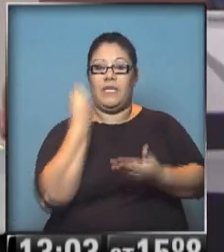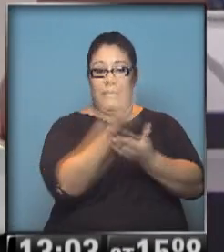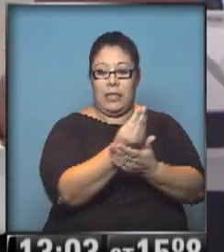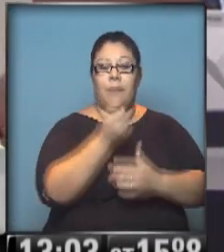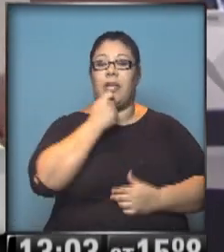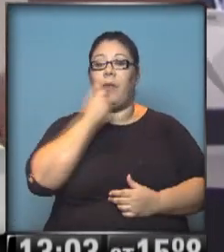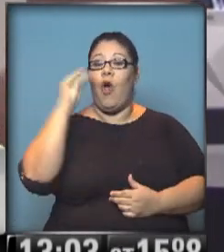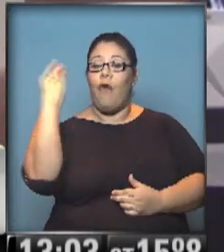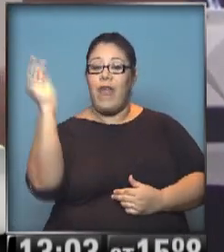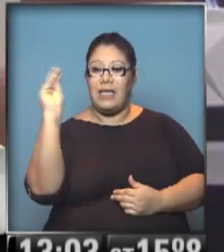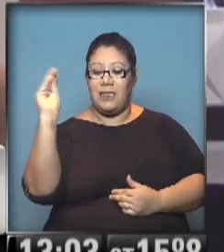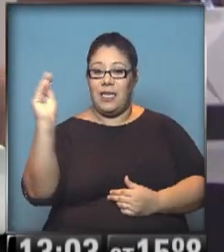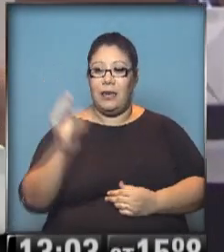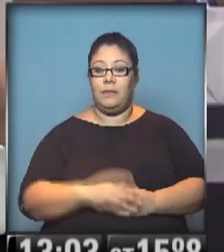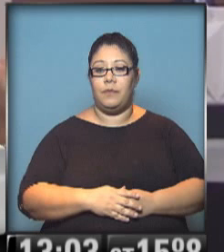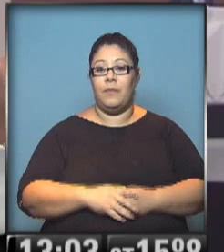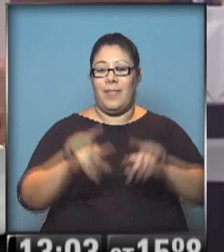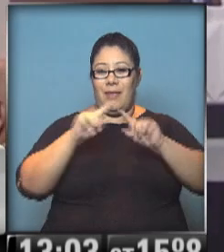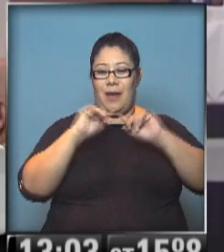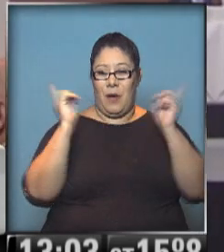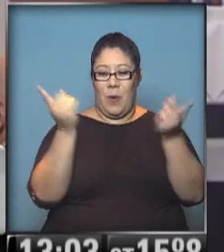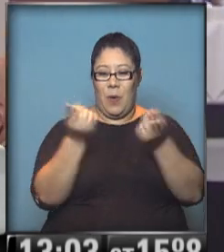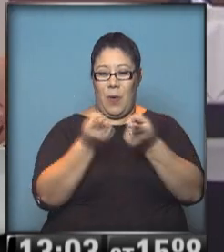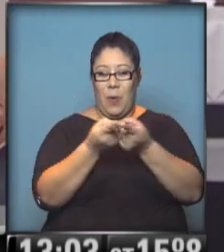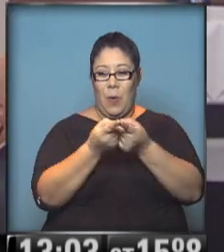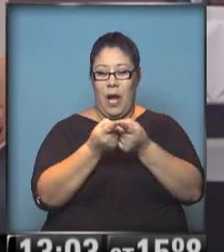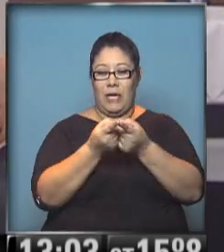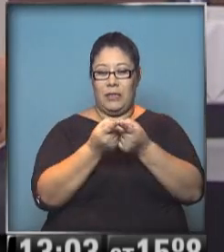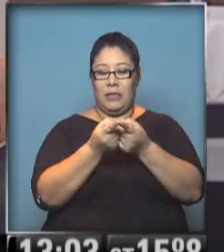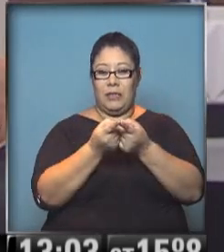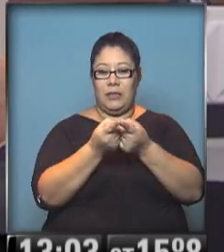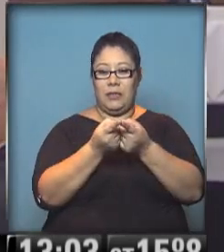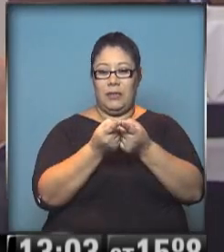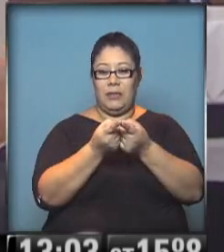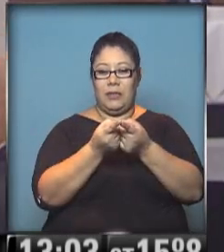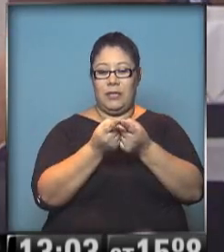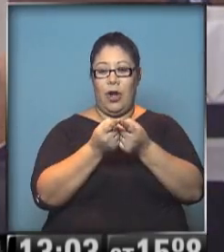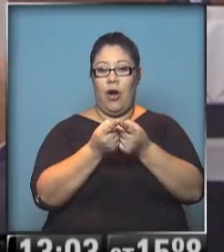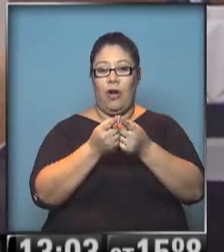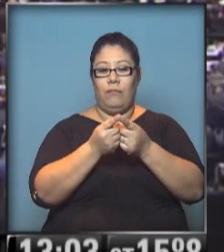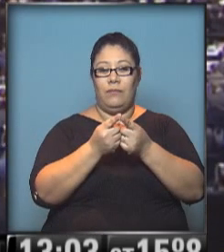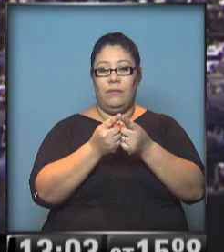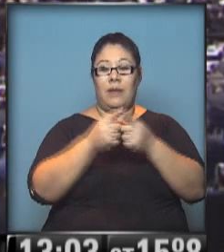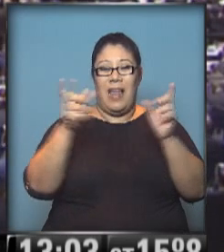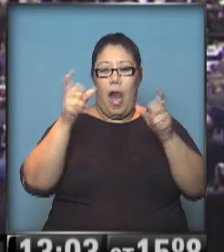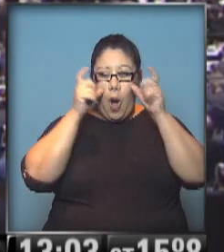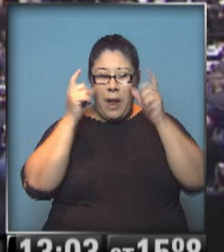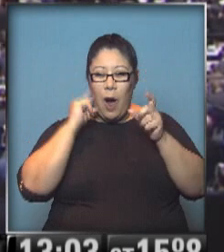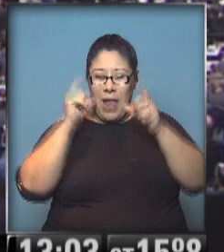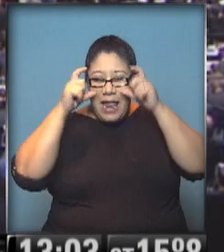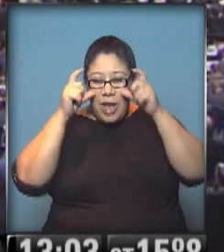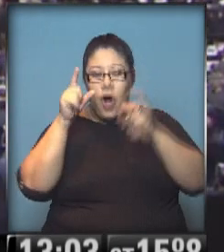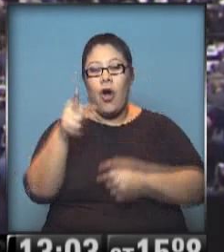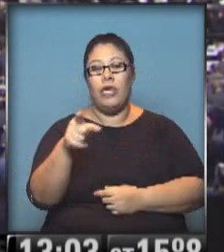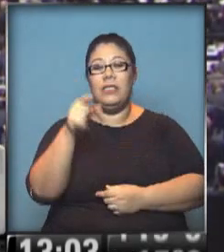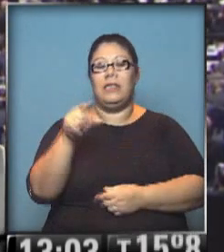detrás del lugar, del cuarto, del hombre detrás de... Ahí está, el que está colocando Miguel el sobre. Silva, sí. Nuestro representante, quien vota, hombre de Arsenal de